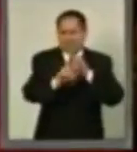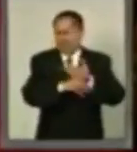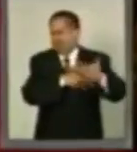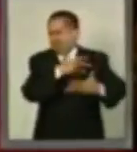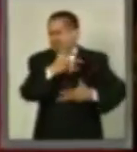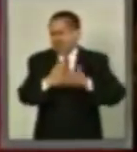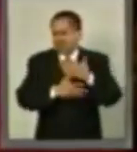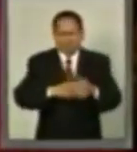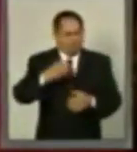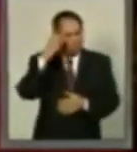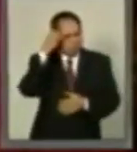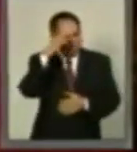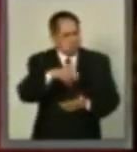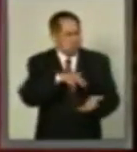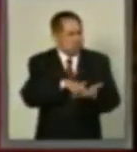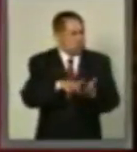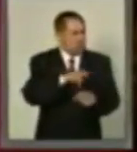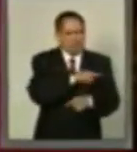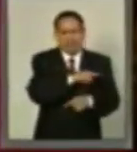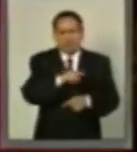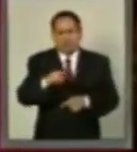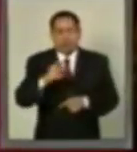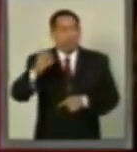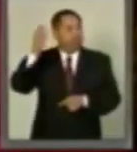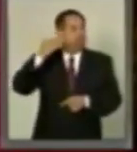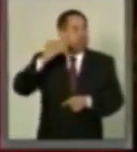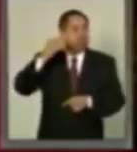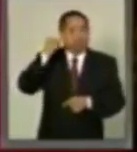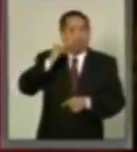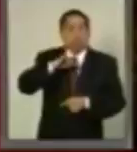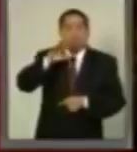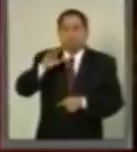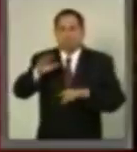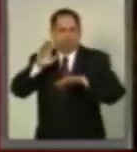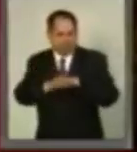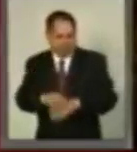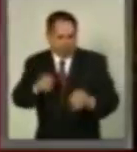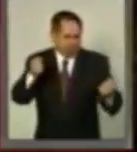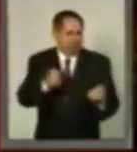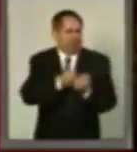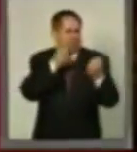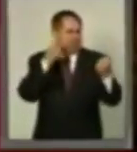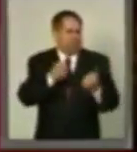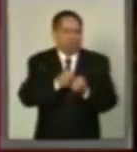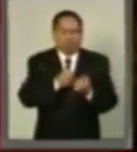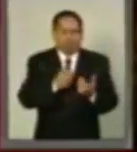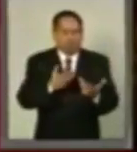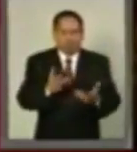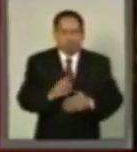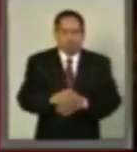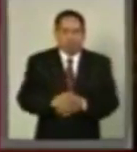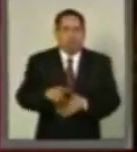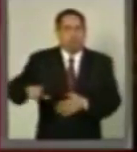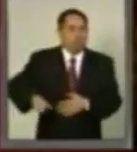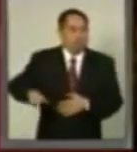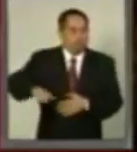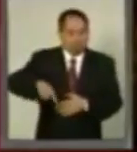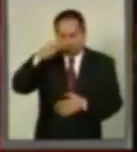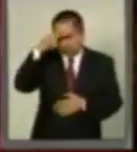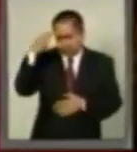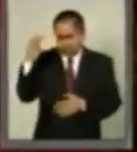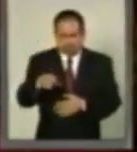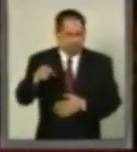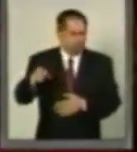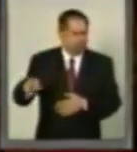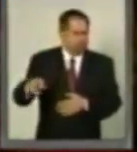y por una violencia que se pretendía combatir con más violencia. Ante ello, el gobierno de la República